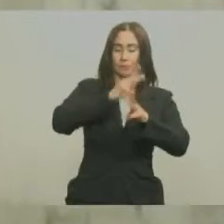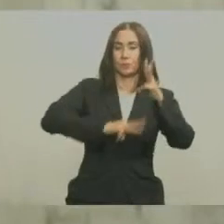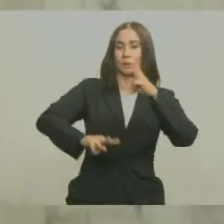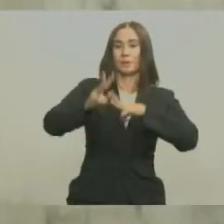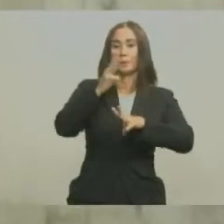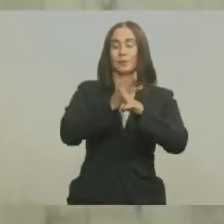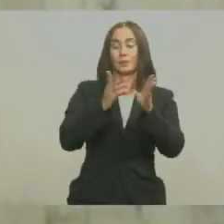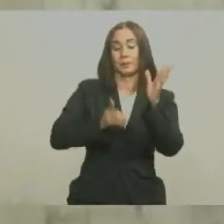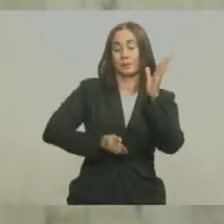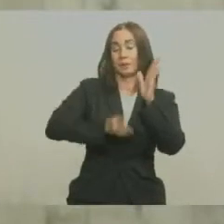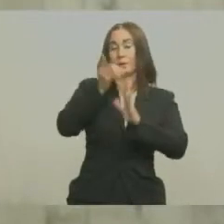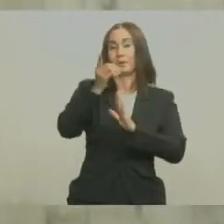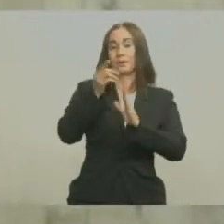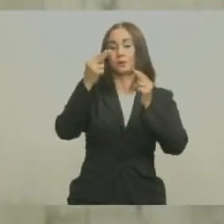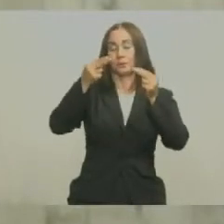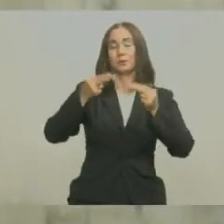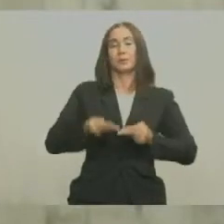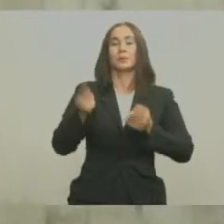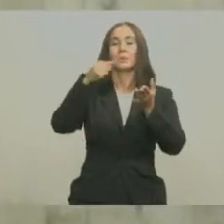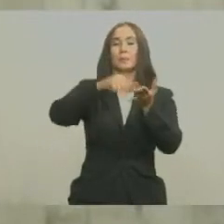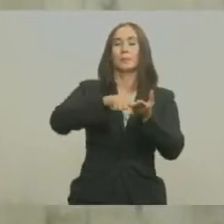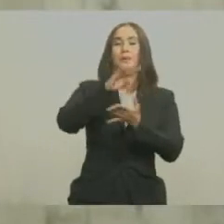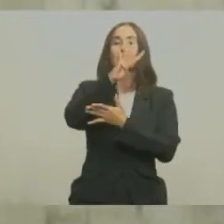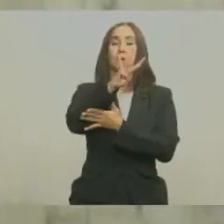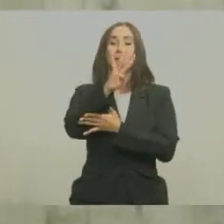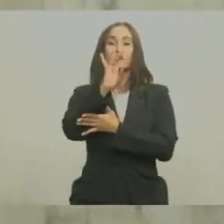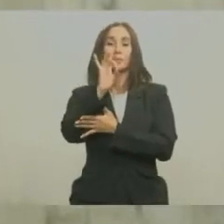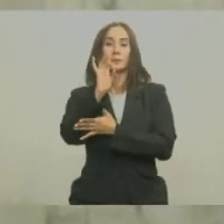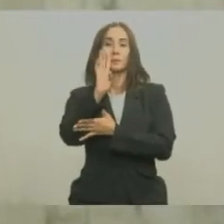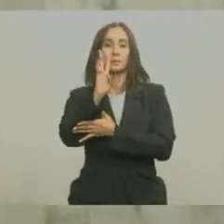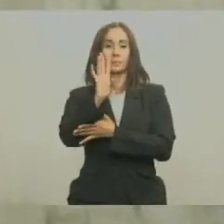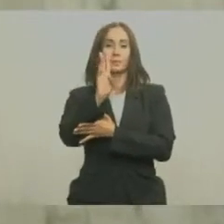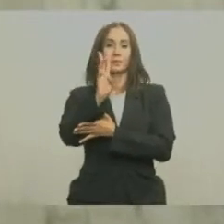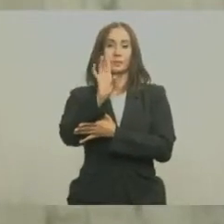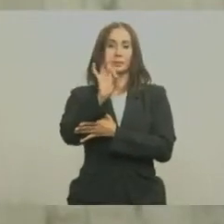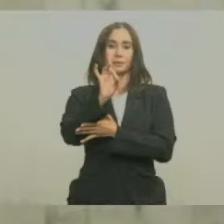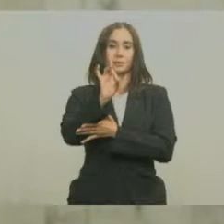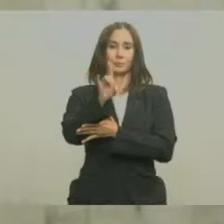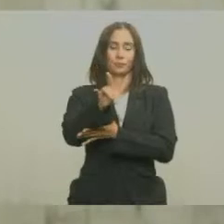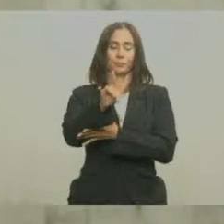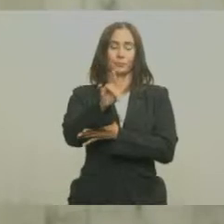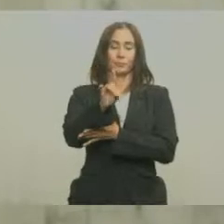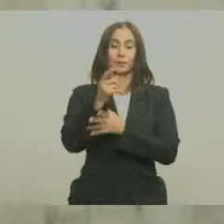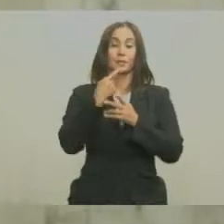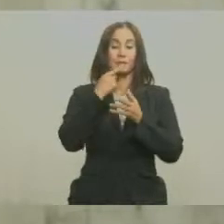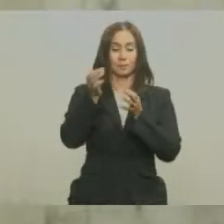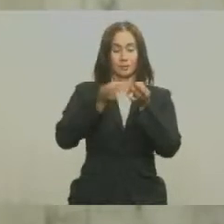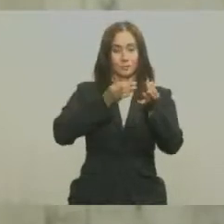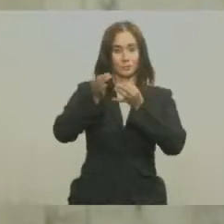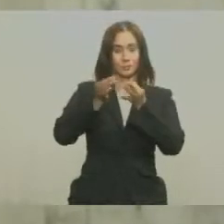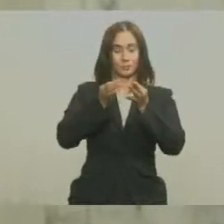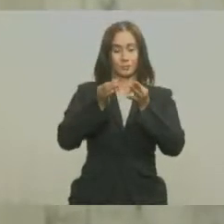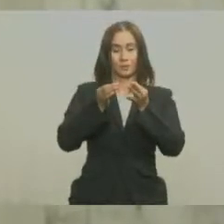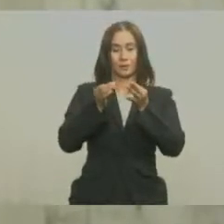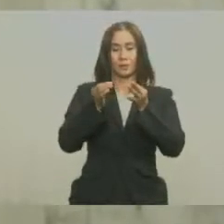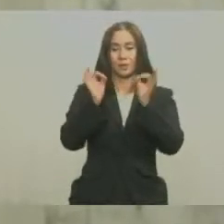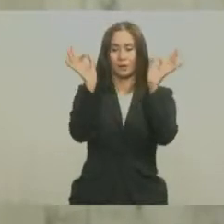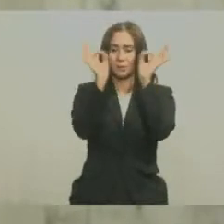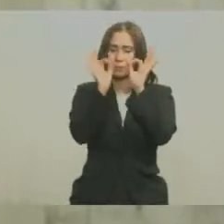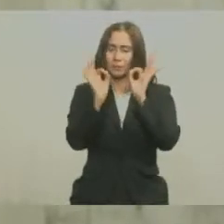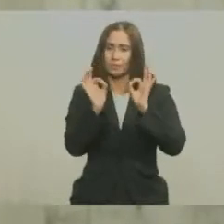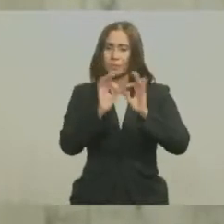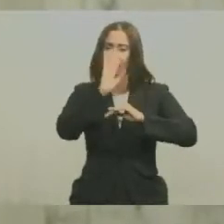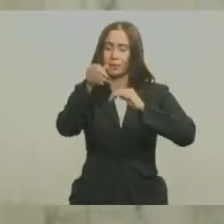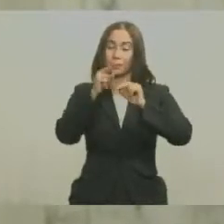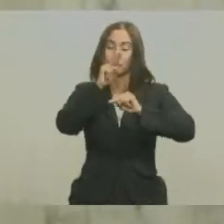de 1948, el fundamento que norma la convivencia de toda